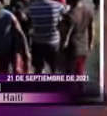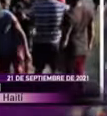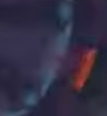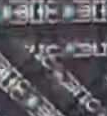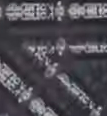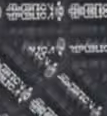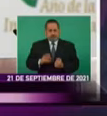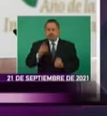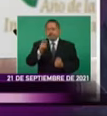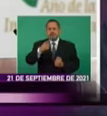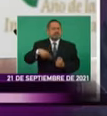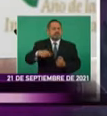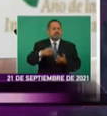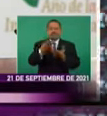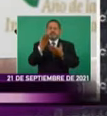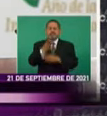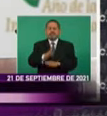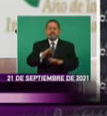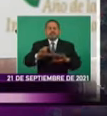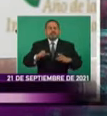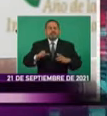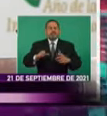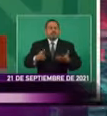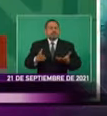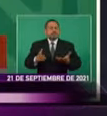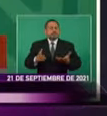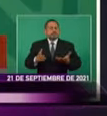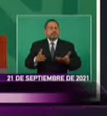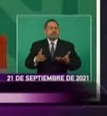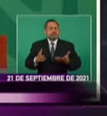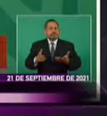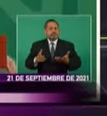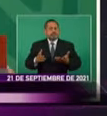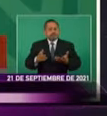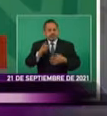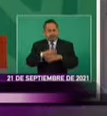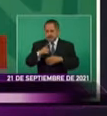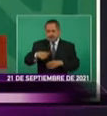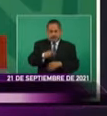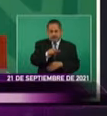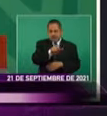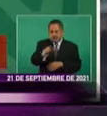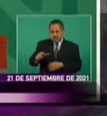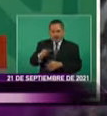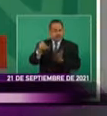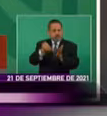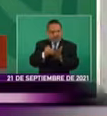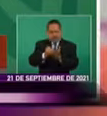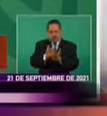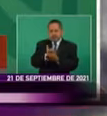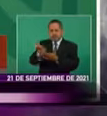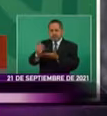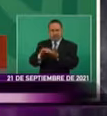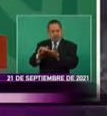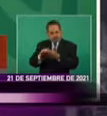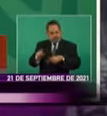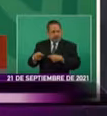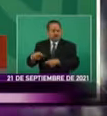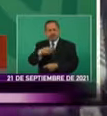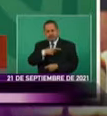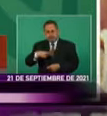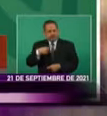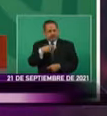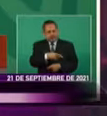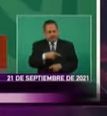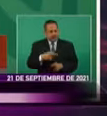hacemos? Y en la mañanera, ni soy rajón, ni me lavo las manos como Pilatos, dice Amli. Pero ¿para qué hablar del aborto